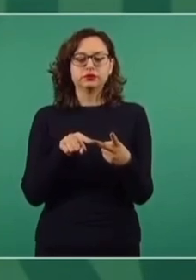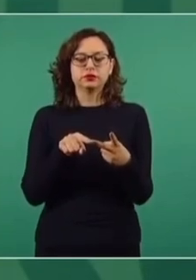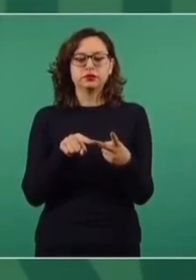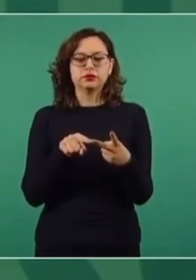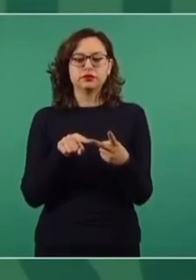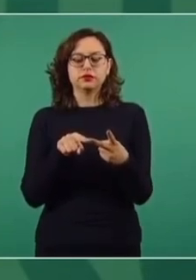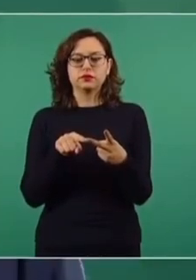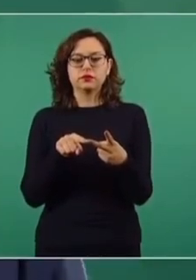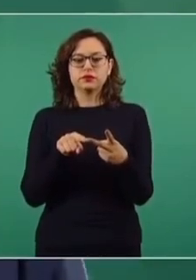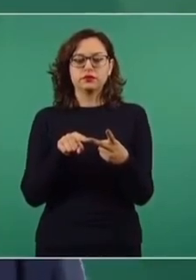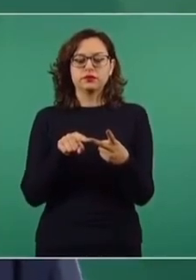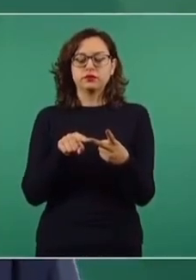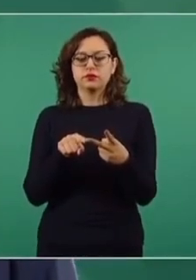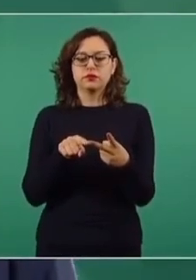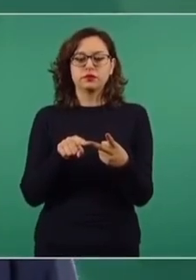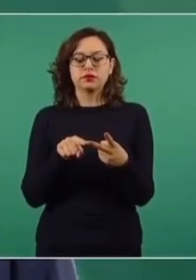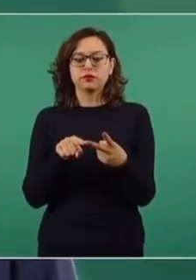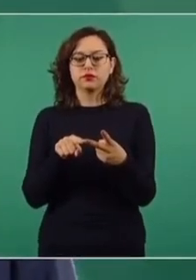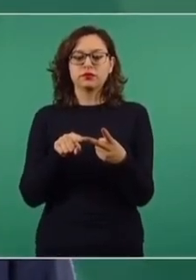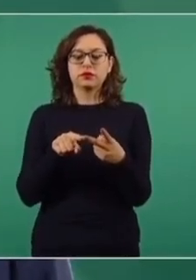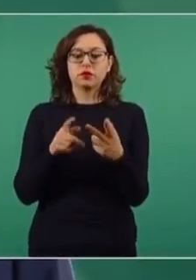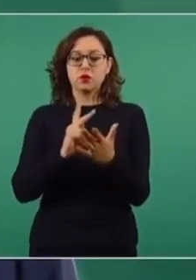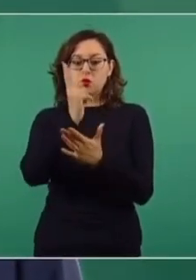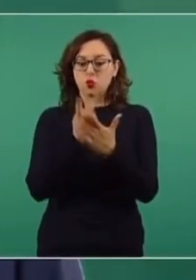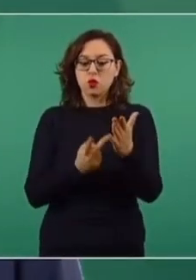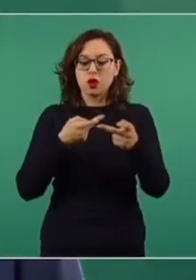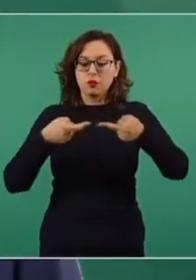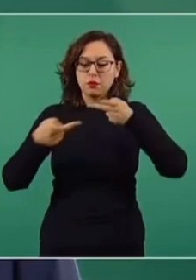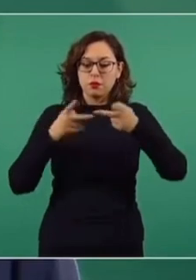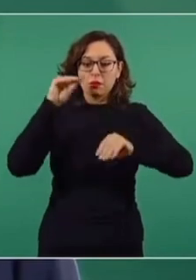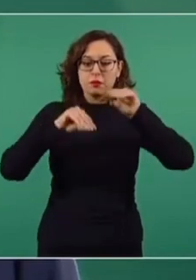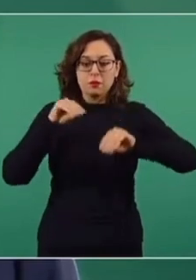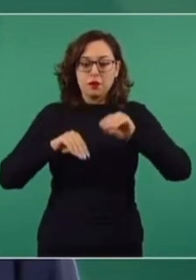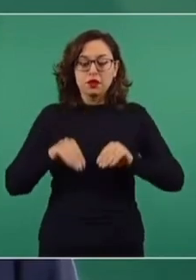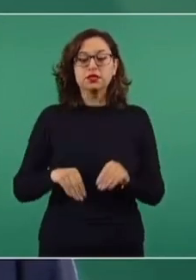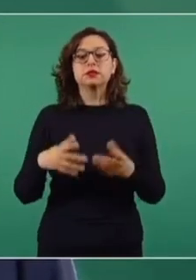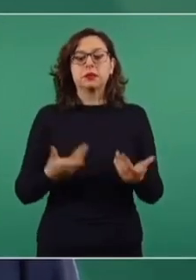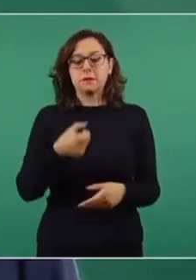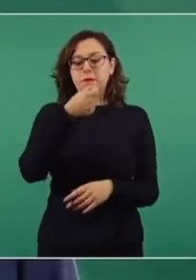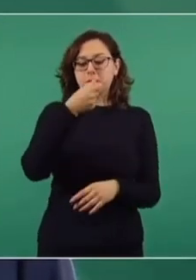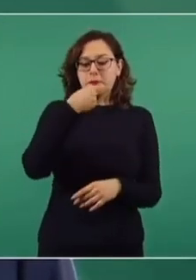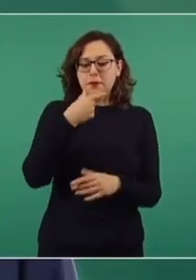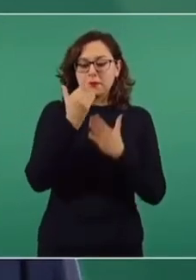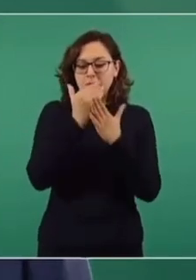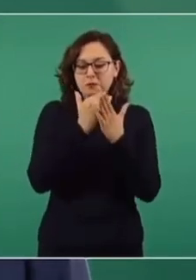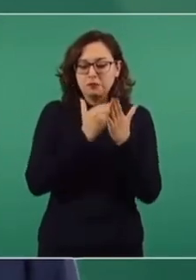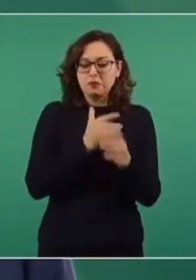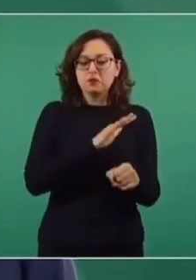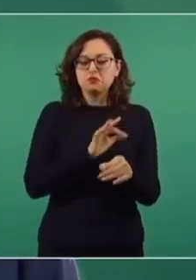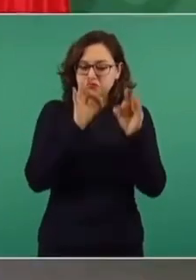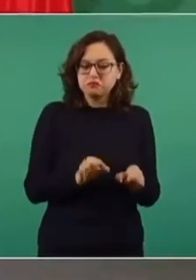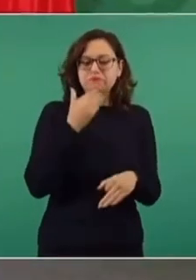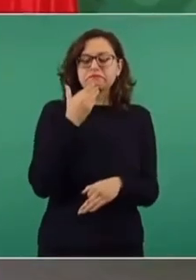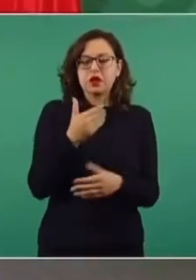programa de tratamientos. Ahora tenemos ya más conocimiento de cuáles son los medicamentos